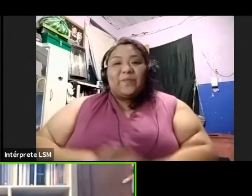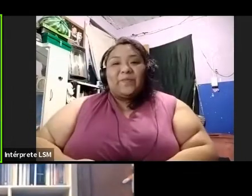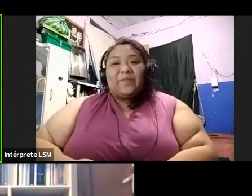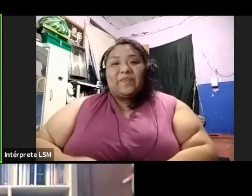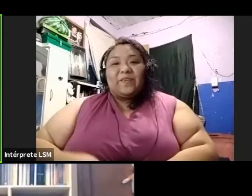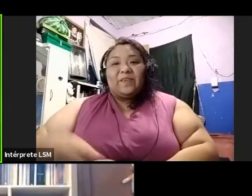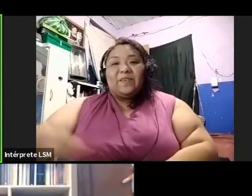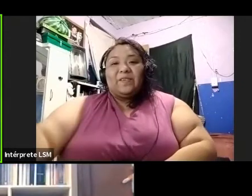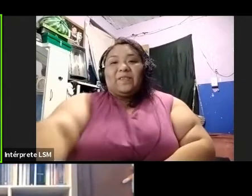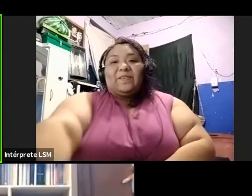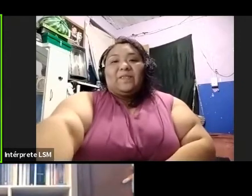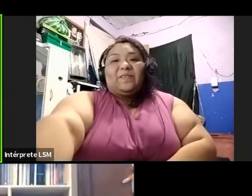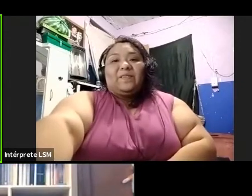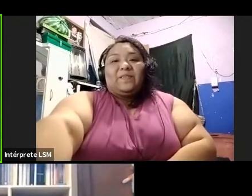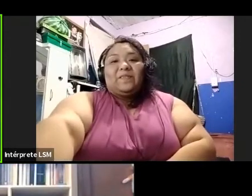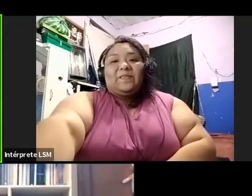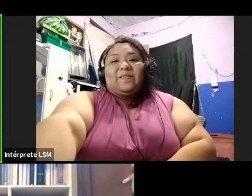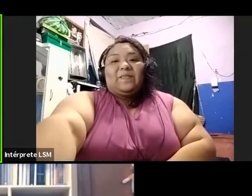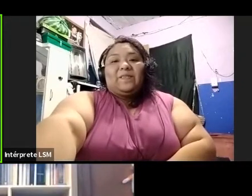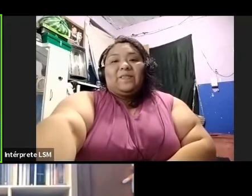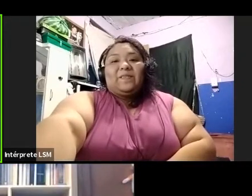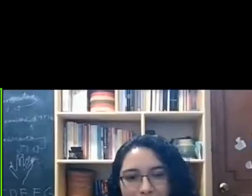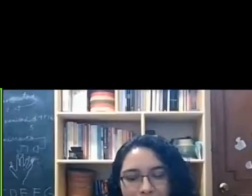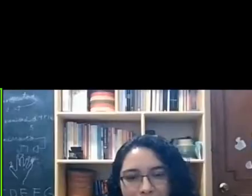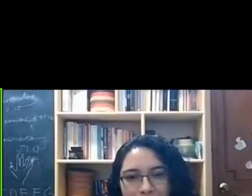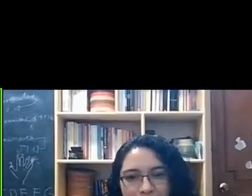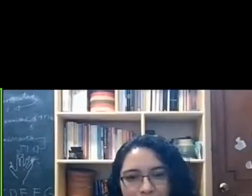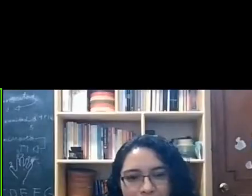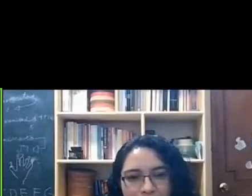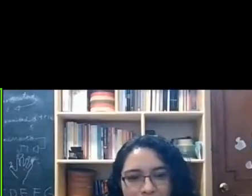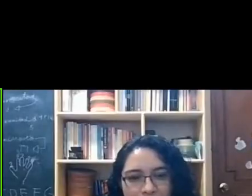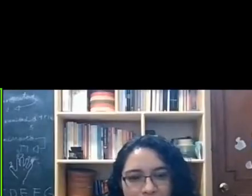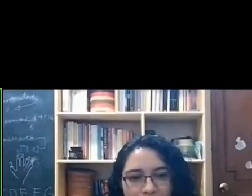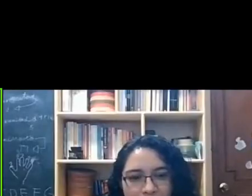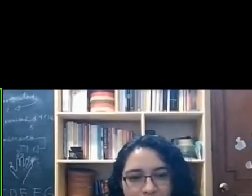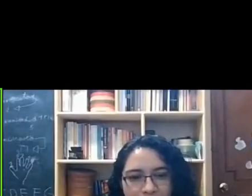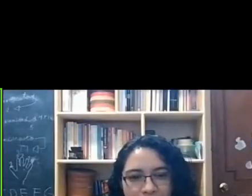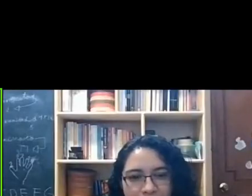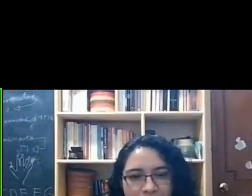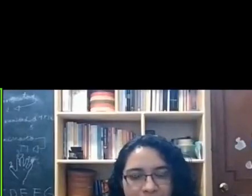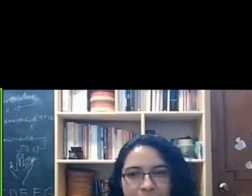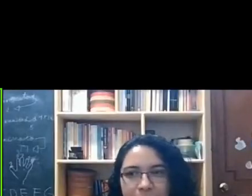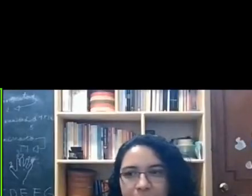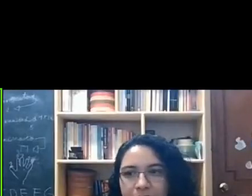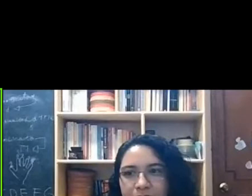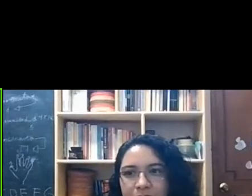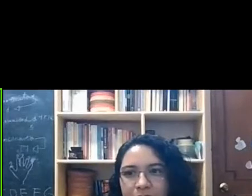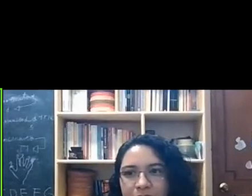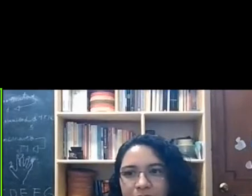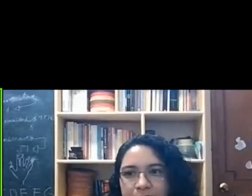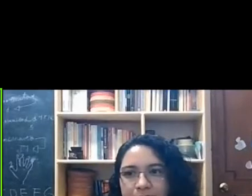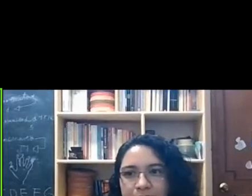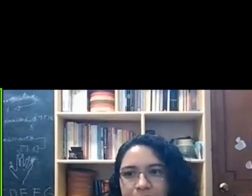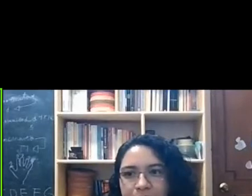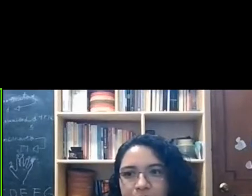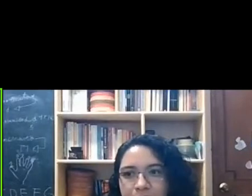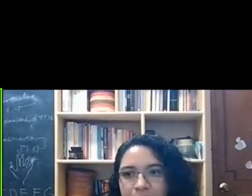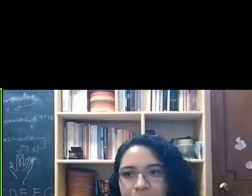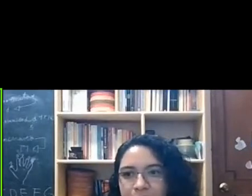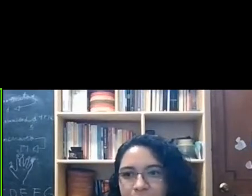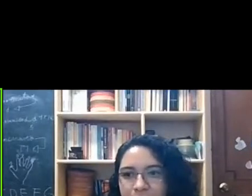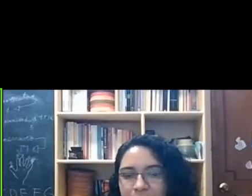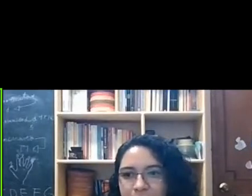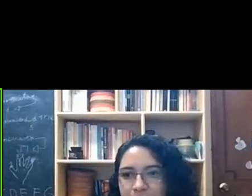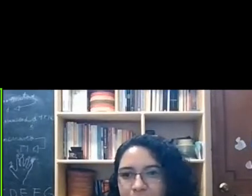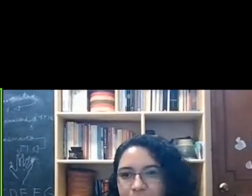Muchas gracias, chicas. Realmente, de verdad estoy muy honrada, muy honrada con esta distinción que me dan de poder, pues, ser la primera persona